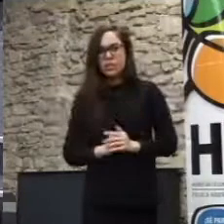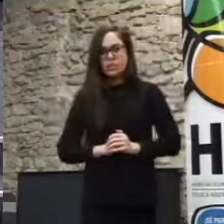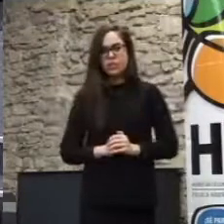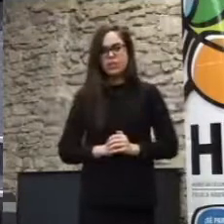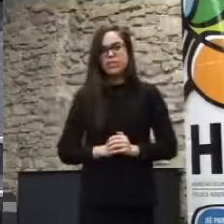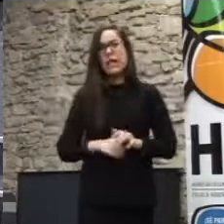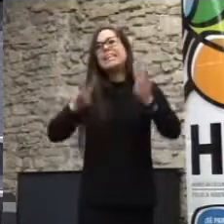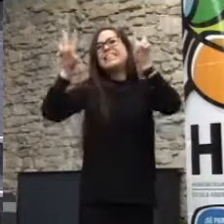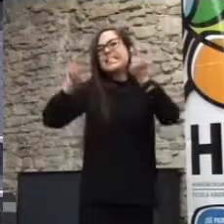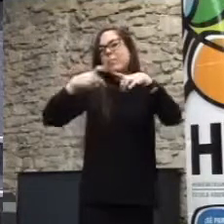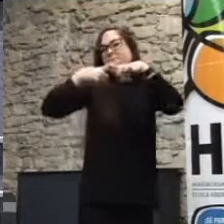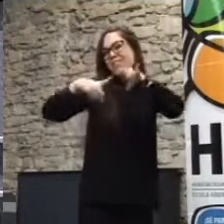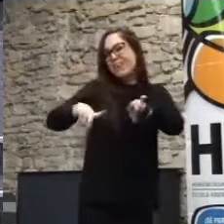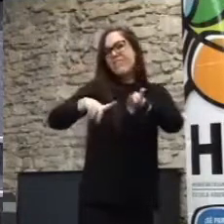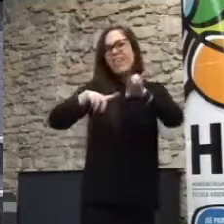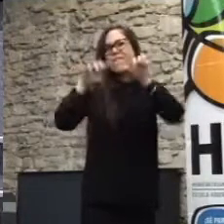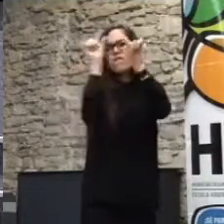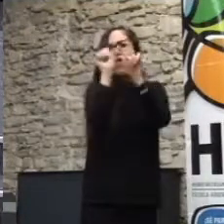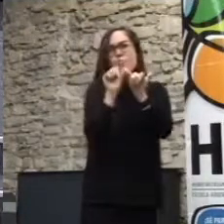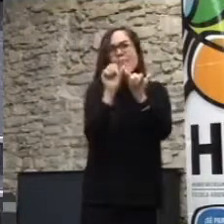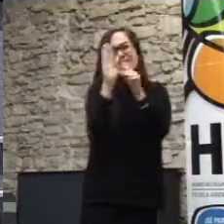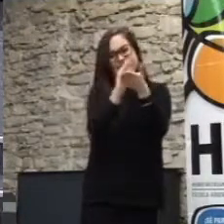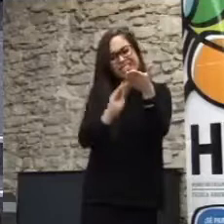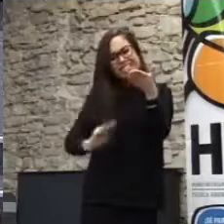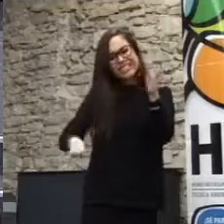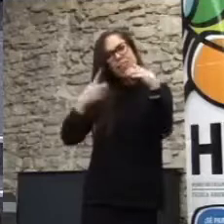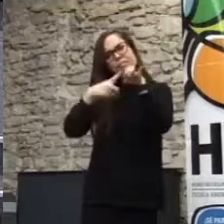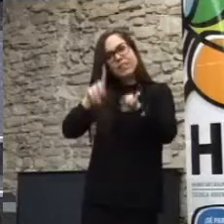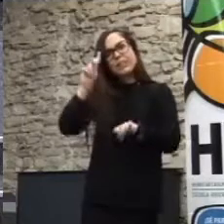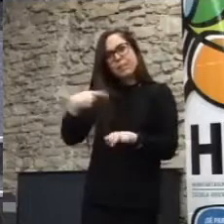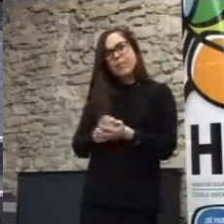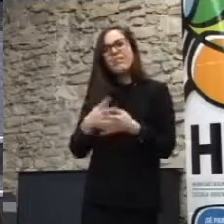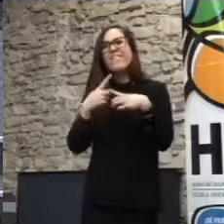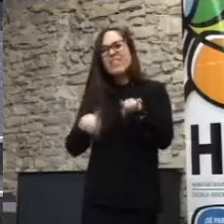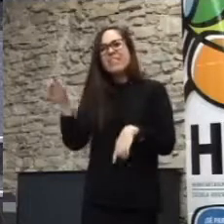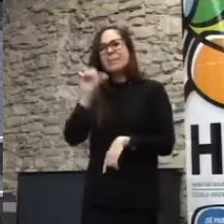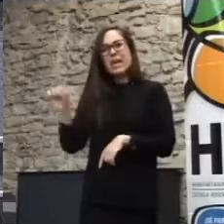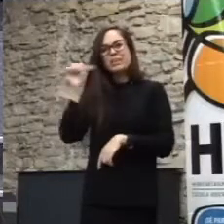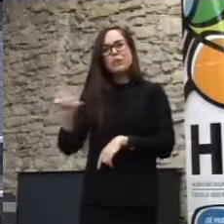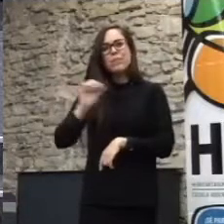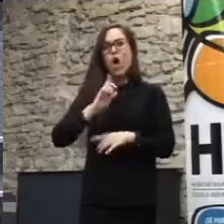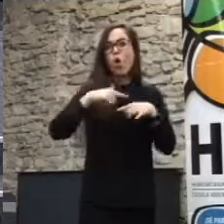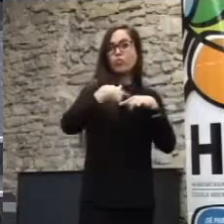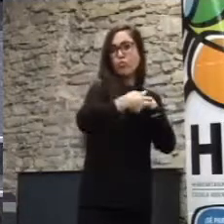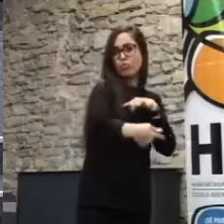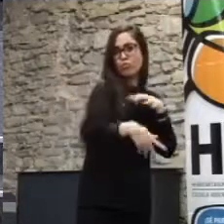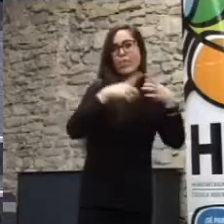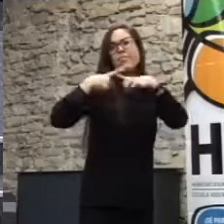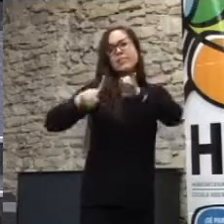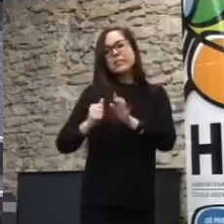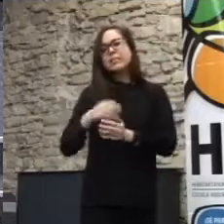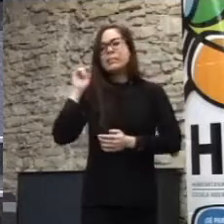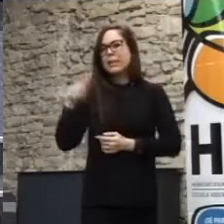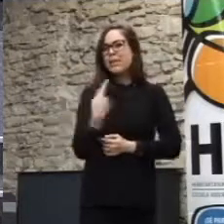temas y la forma en que puedes tratar los temas para el papel, un semanal con contenidos mucho más en profundidad y muchos más temas